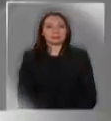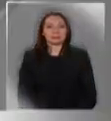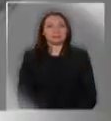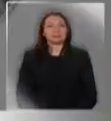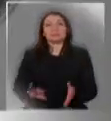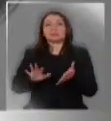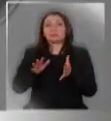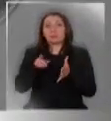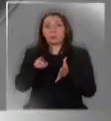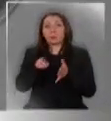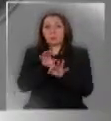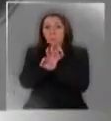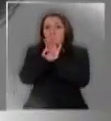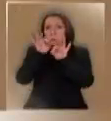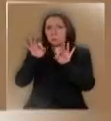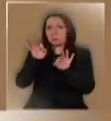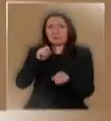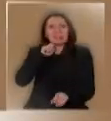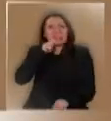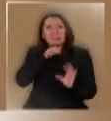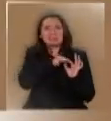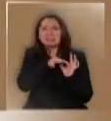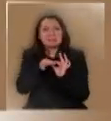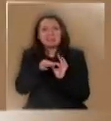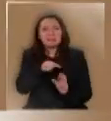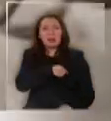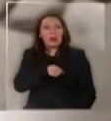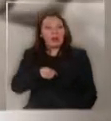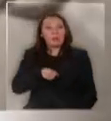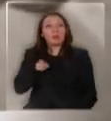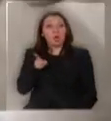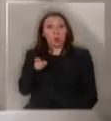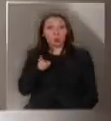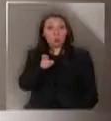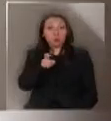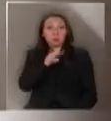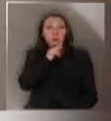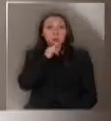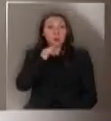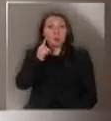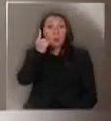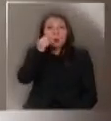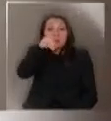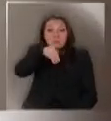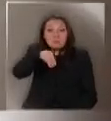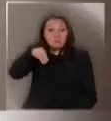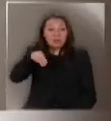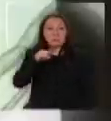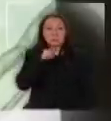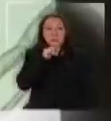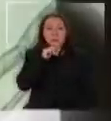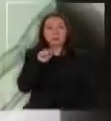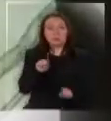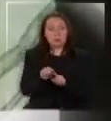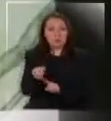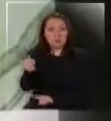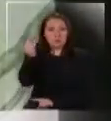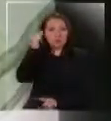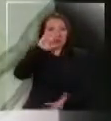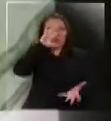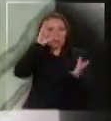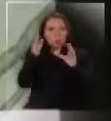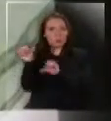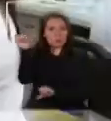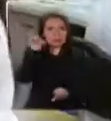Es probable que usted nunca haya escuchado su nombre, pero este gusano de tan solo 1 milímetro es un gigante en el mundo